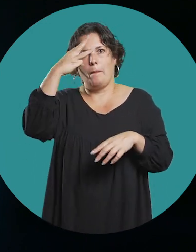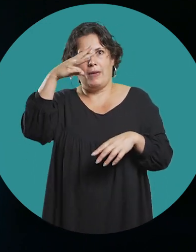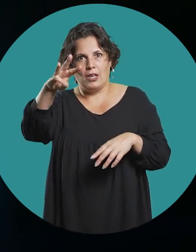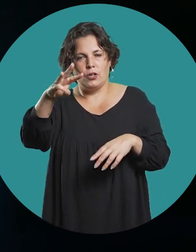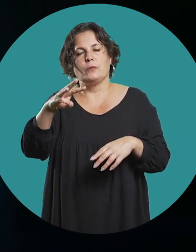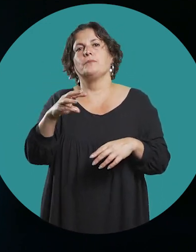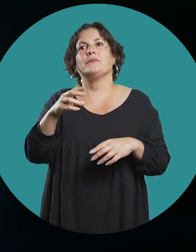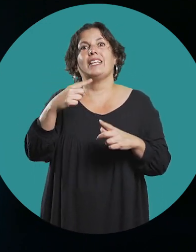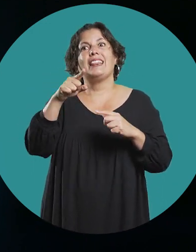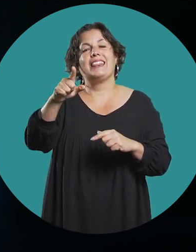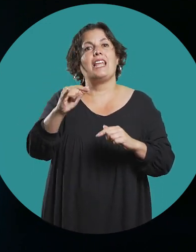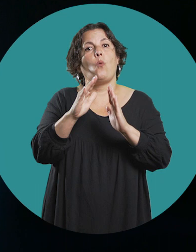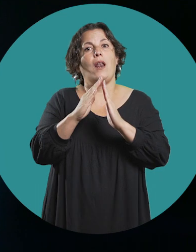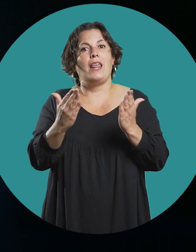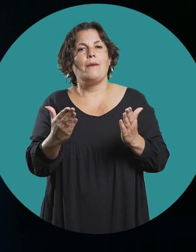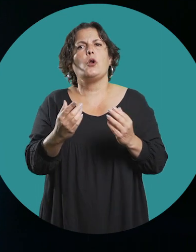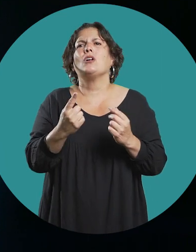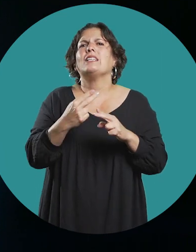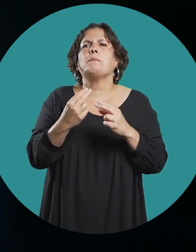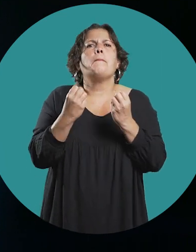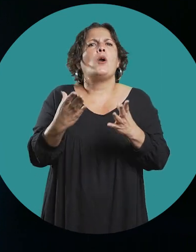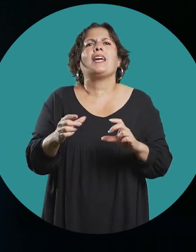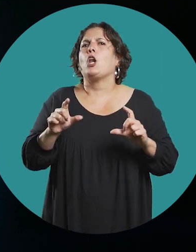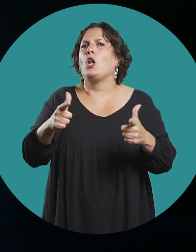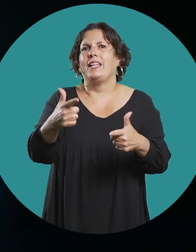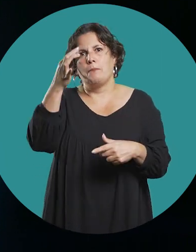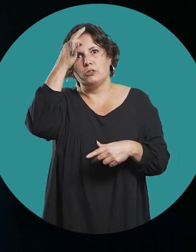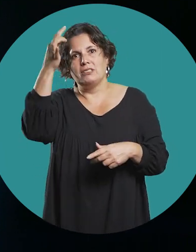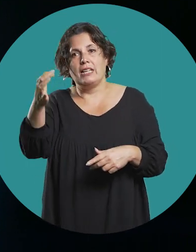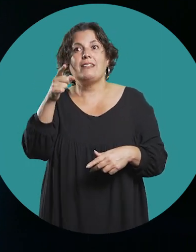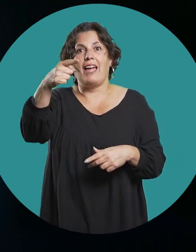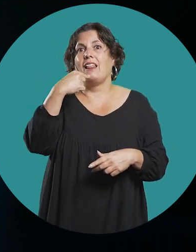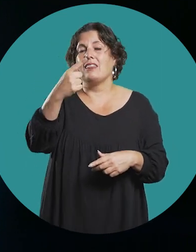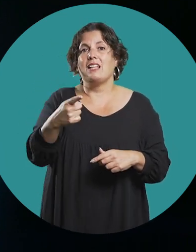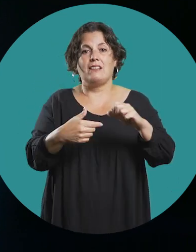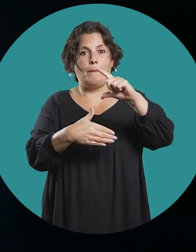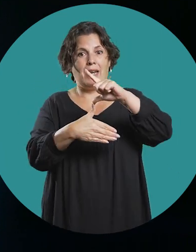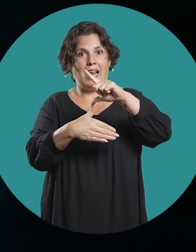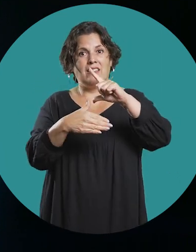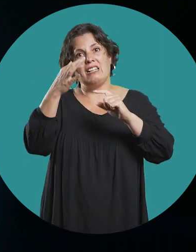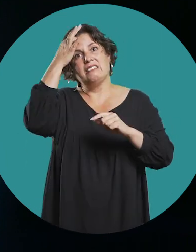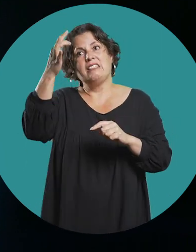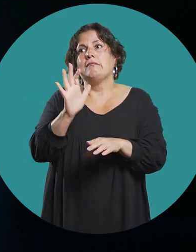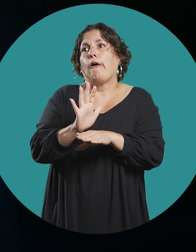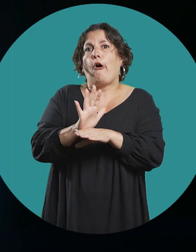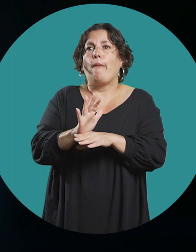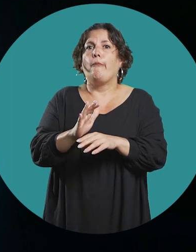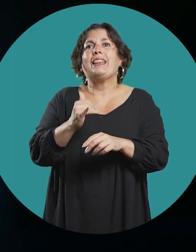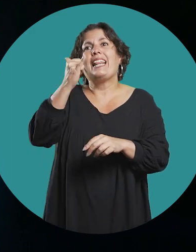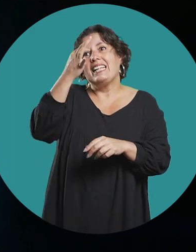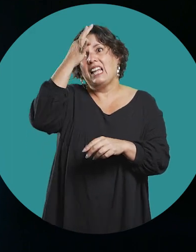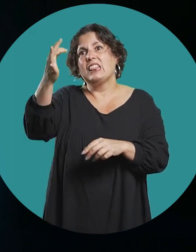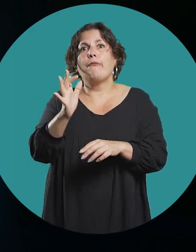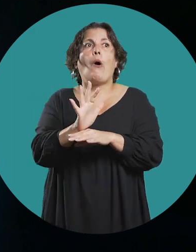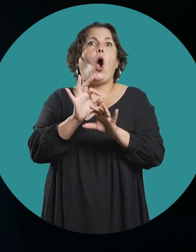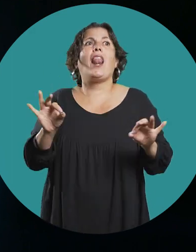Marcelino Cereijido, y él tiene un libro que se llama ¿Por qué no tenemos ciencia? Y él dice que en América Latina la ciencia es como tener científicos, es como tener